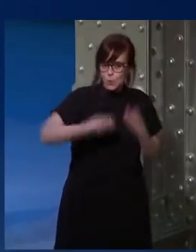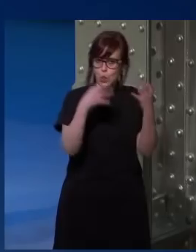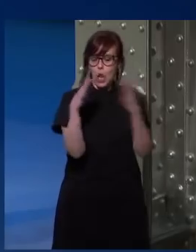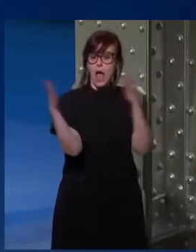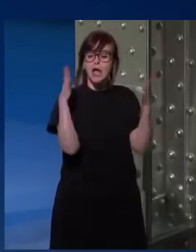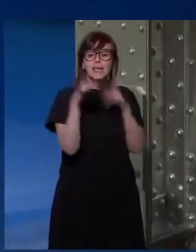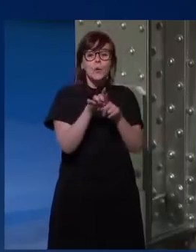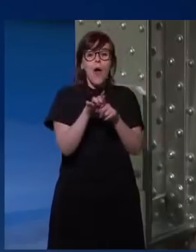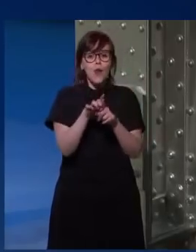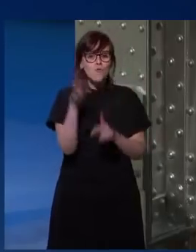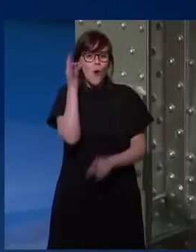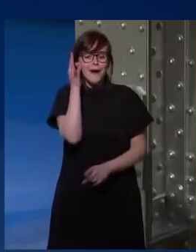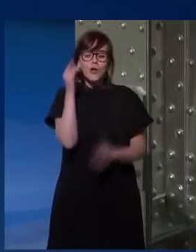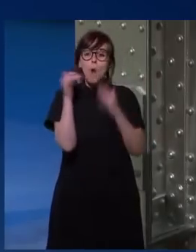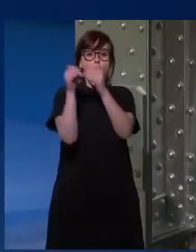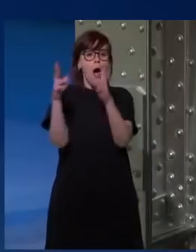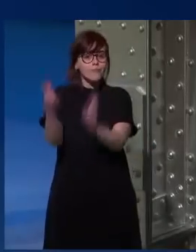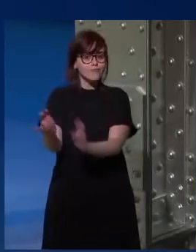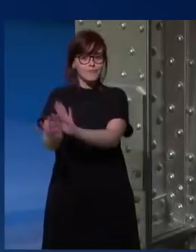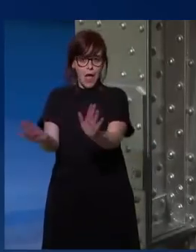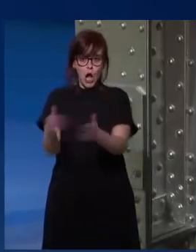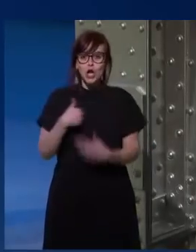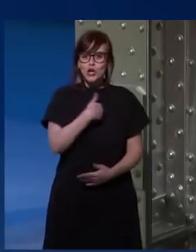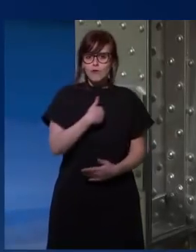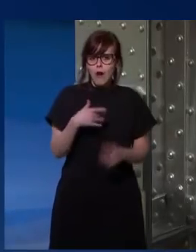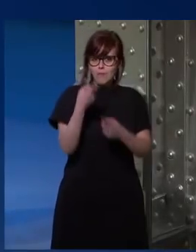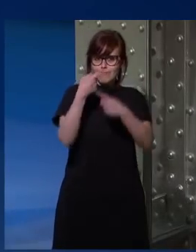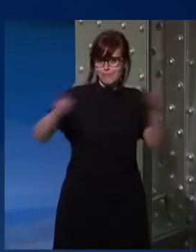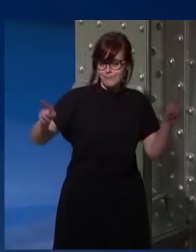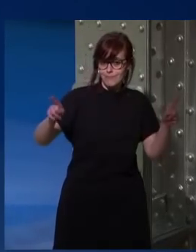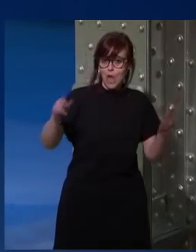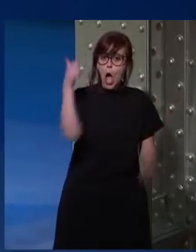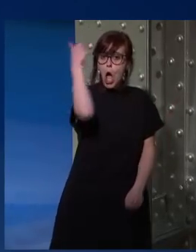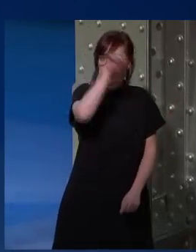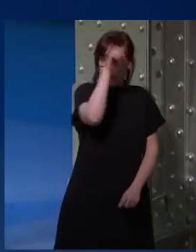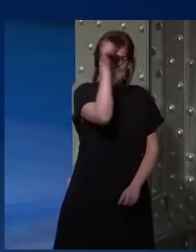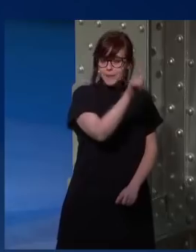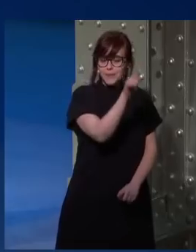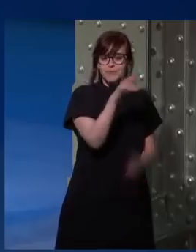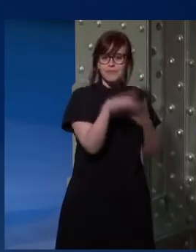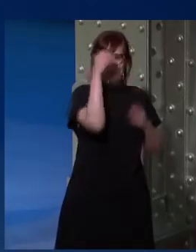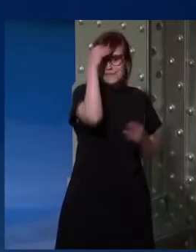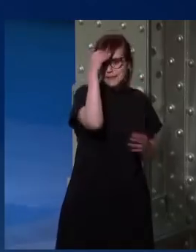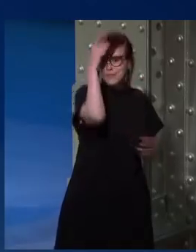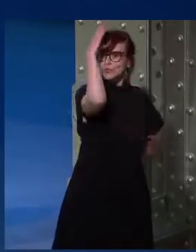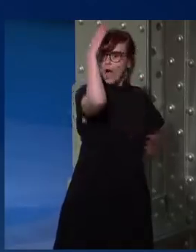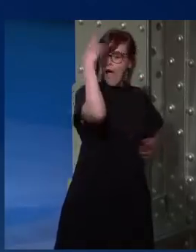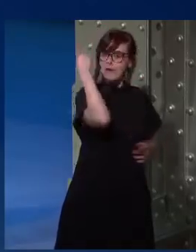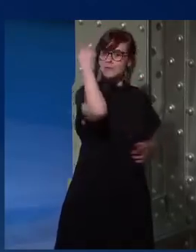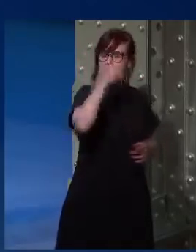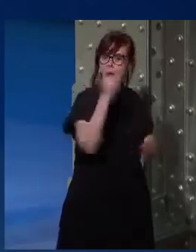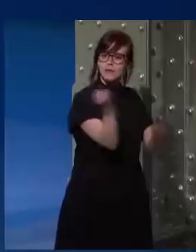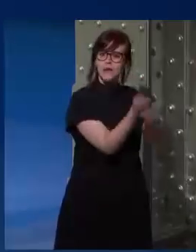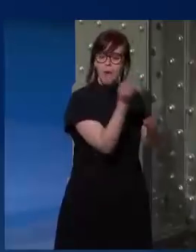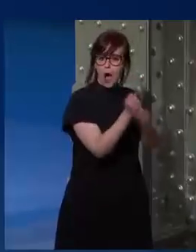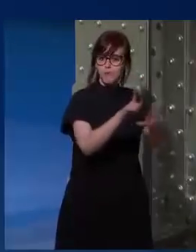el ángel del hogar. Entonces los roles estaban muy diferenciados, y el hombre era pues el intelectual, el que salía y